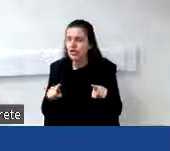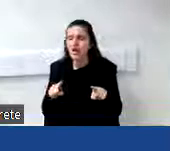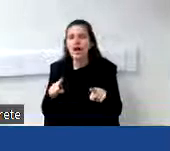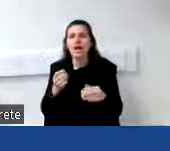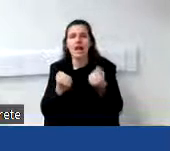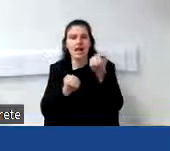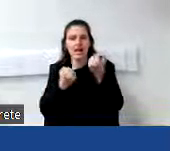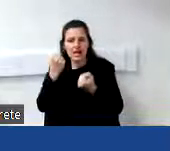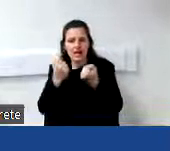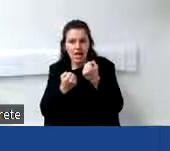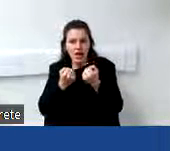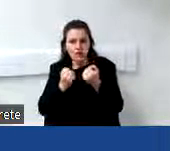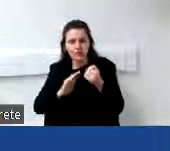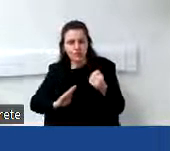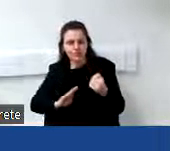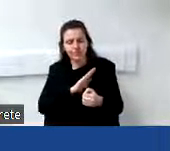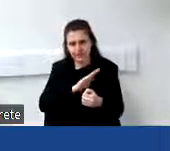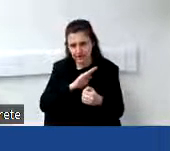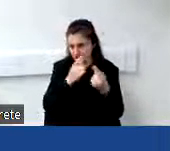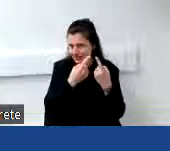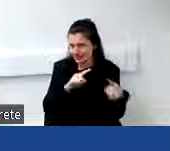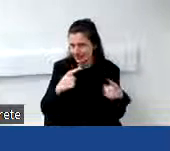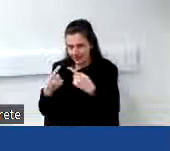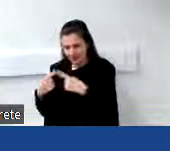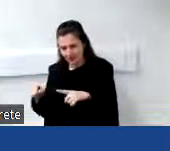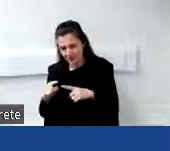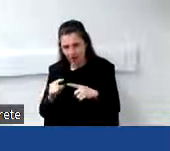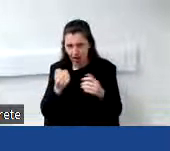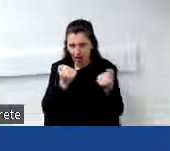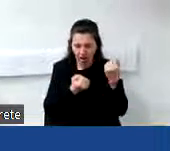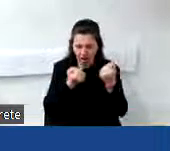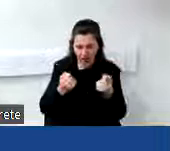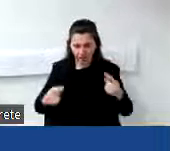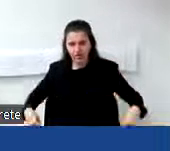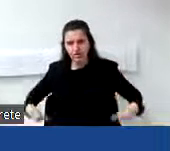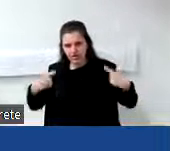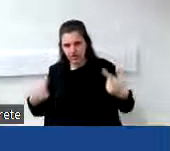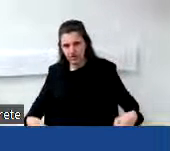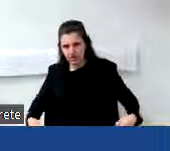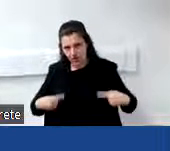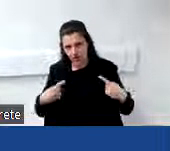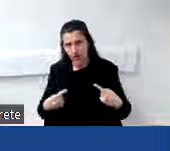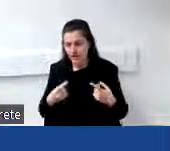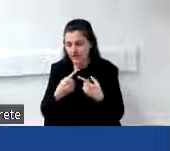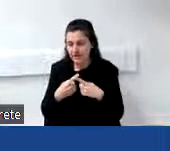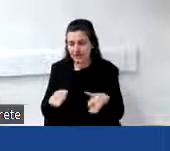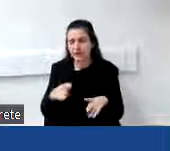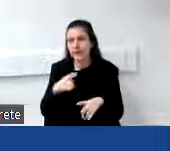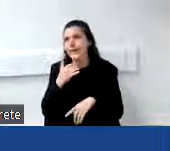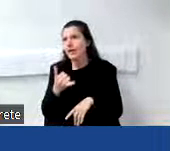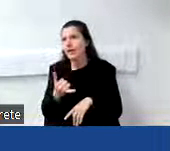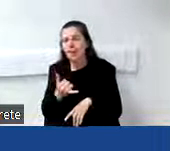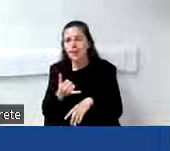diferente. Entonces, para que haya un itinerario accesible, tiene que haber, por ejemplo, en todas las esquinas, rebajes de